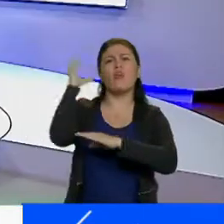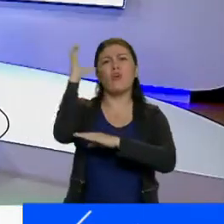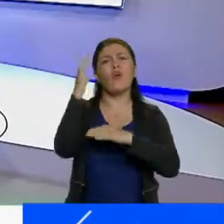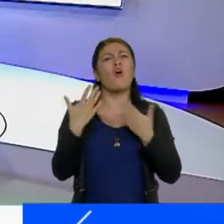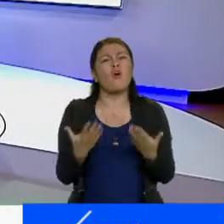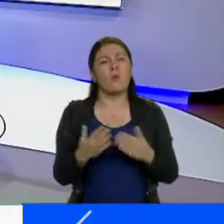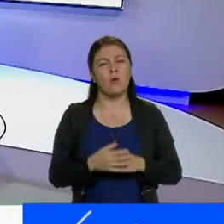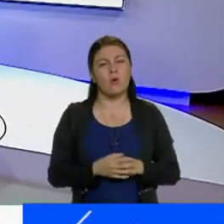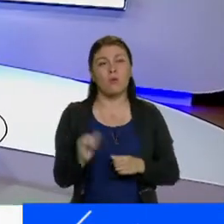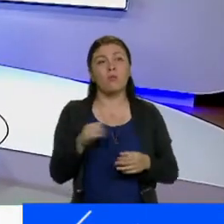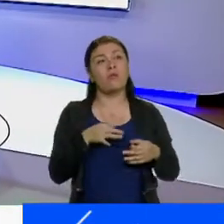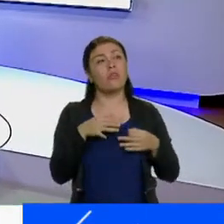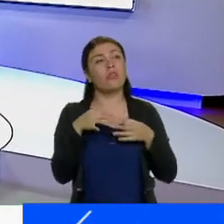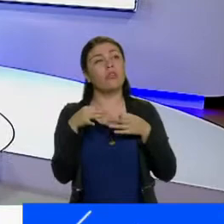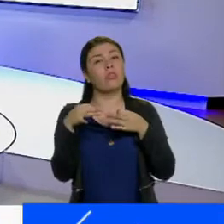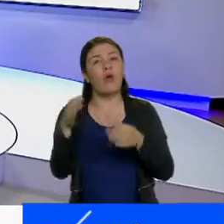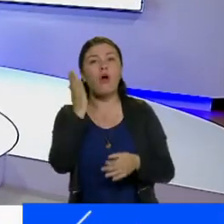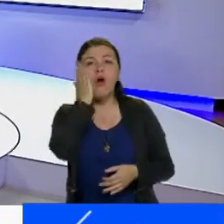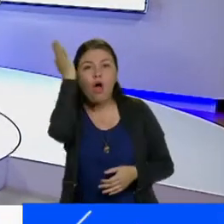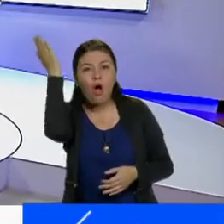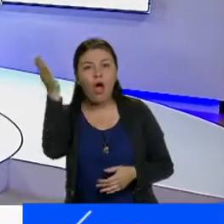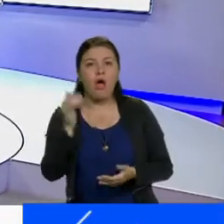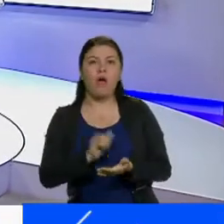hablado mucho que después, por ejemplo, de la tragedia